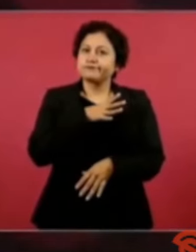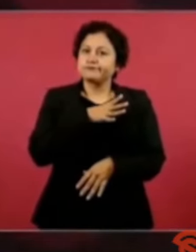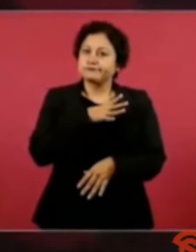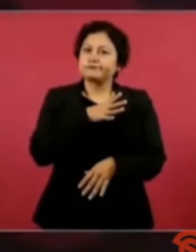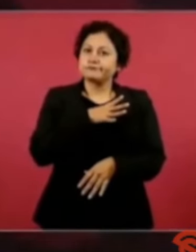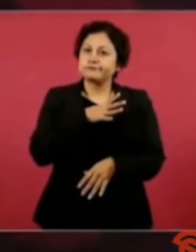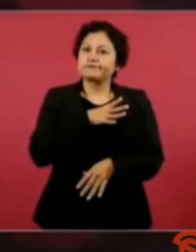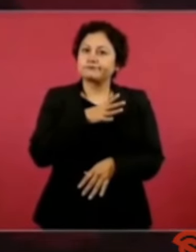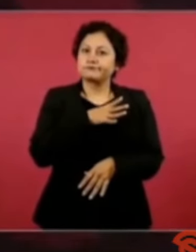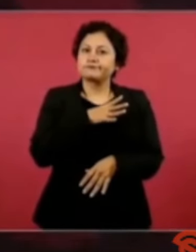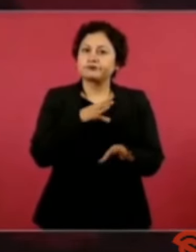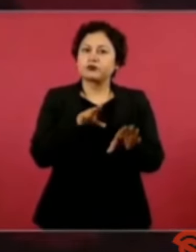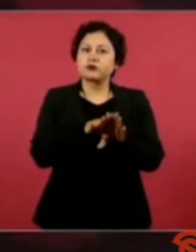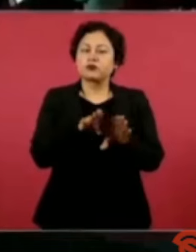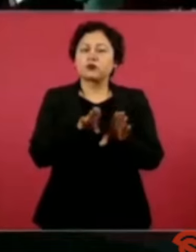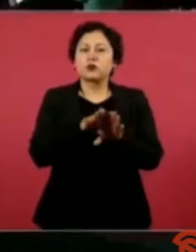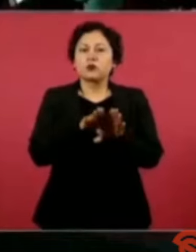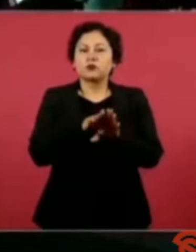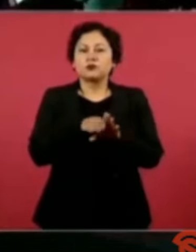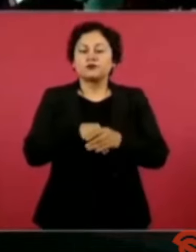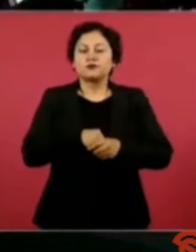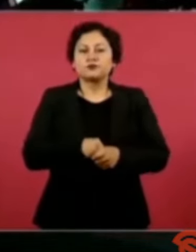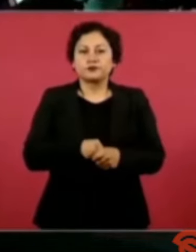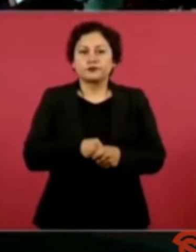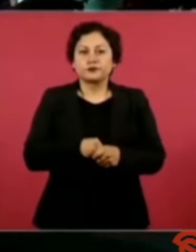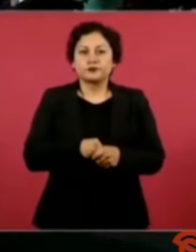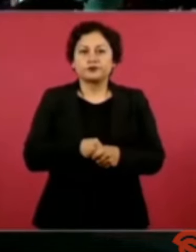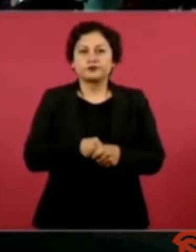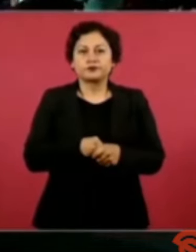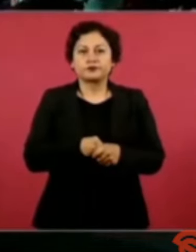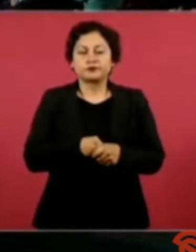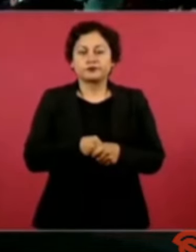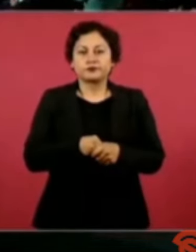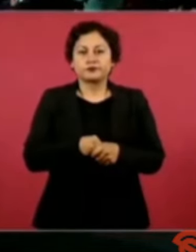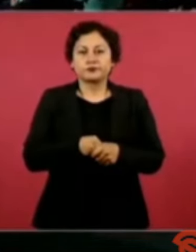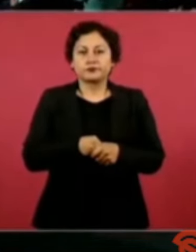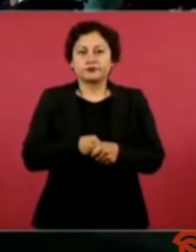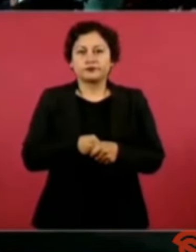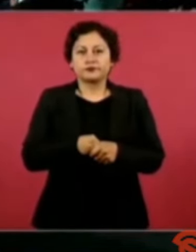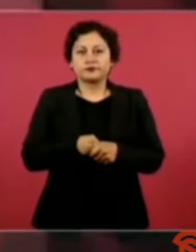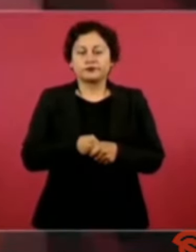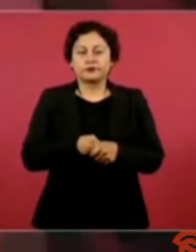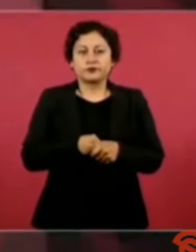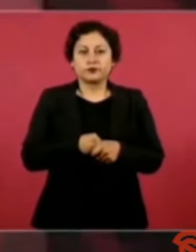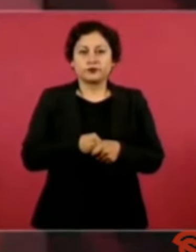revisando las sábanas, y dice que no ganó